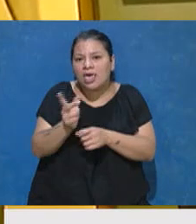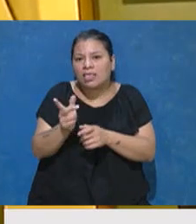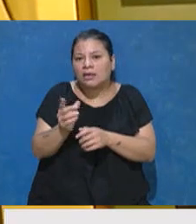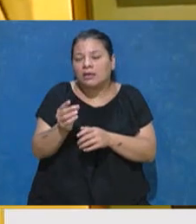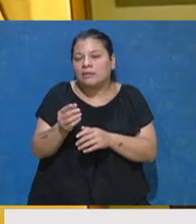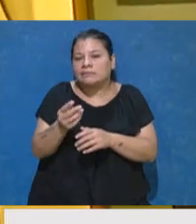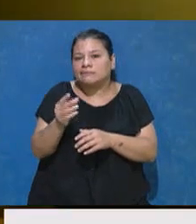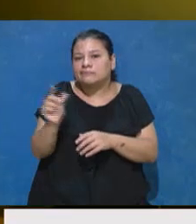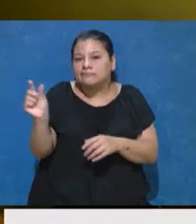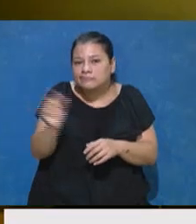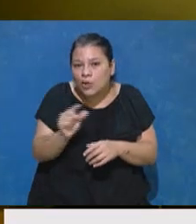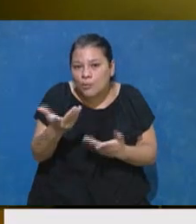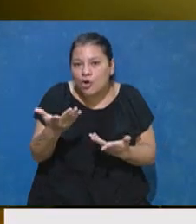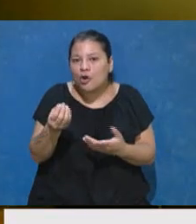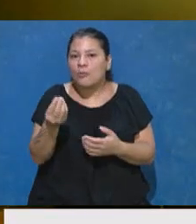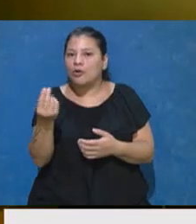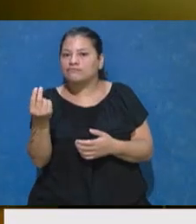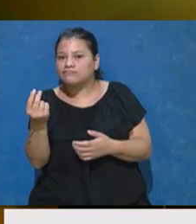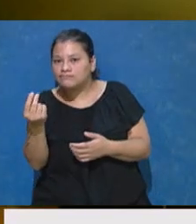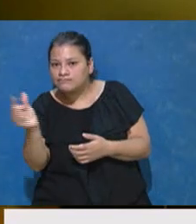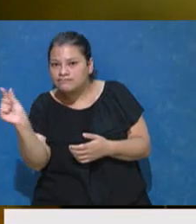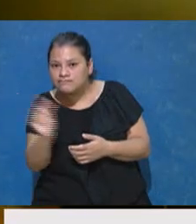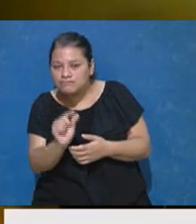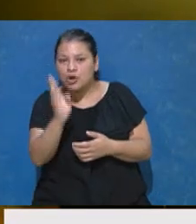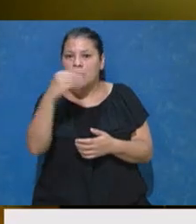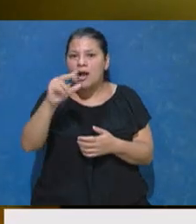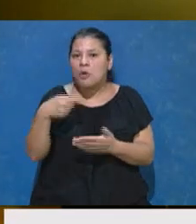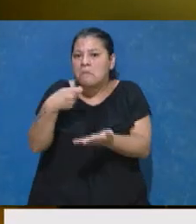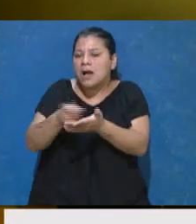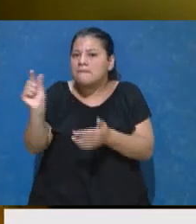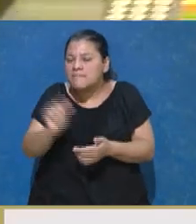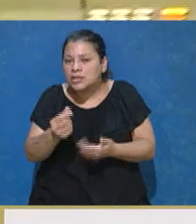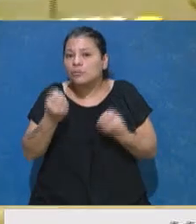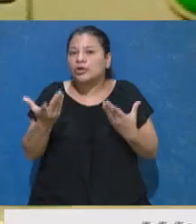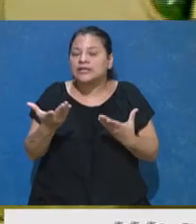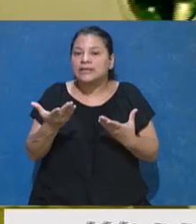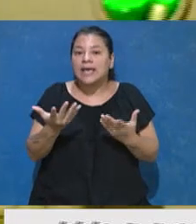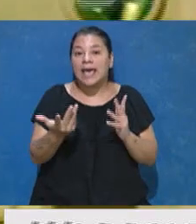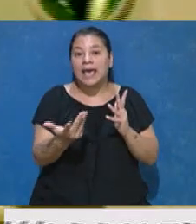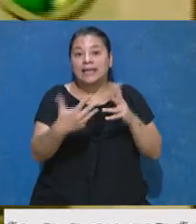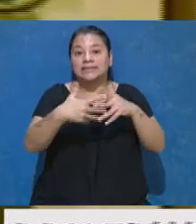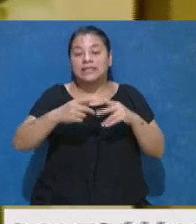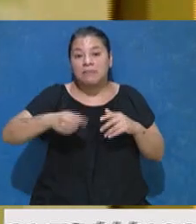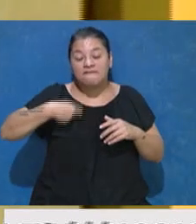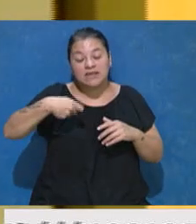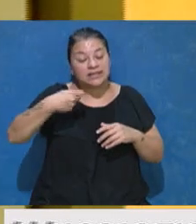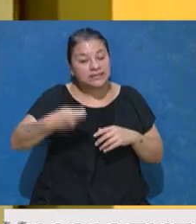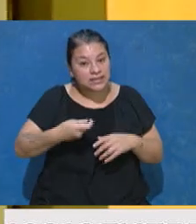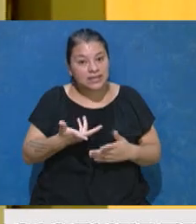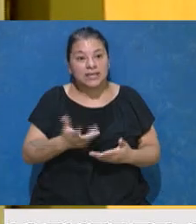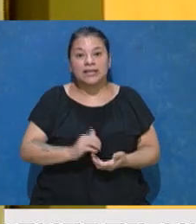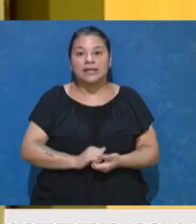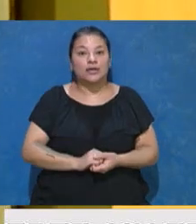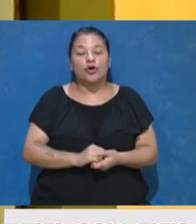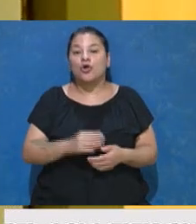ver con digamos achicarnos con los costos por parte de las entidades bancarias en el sistema financiero de boras en la obtención